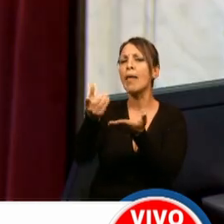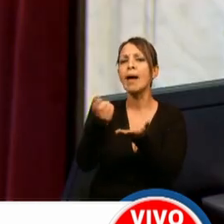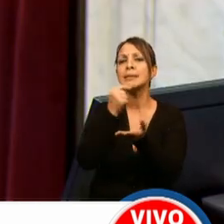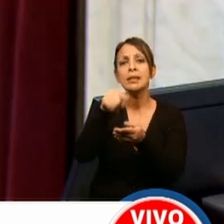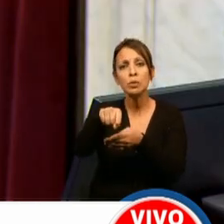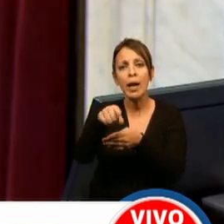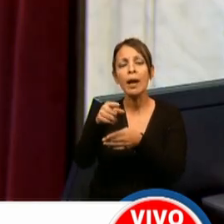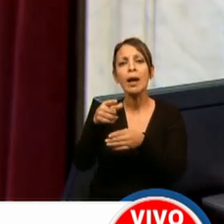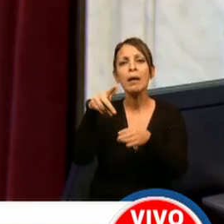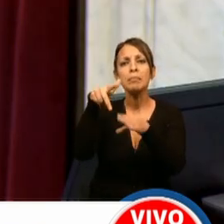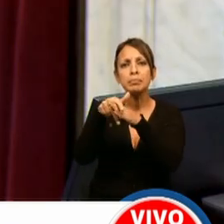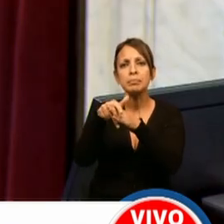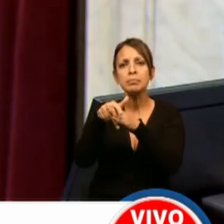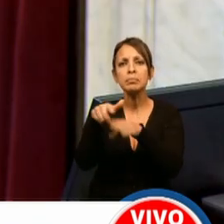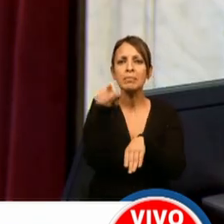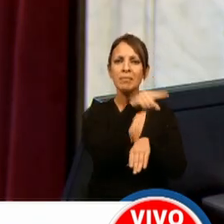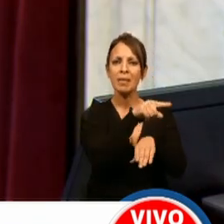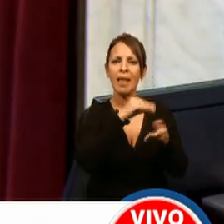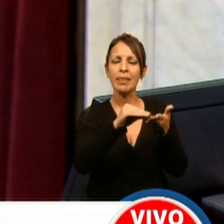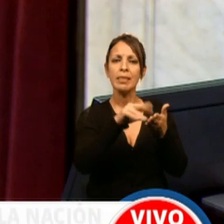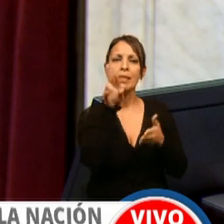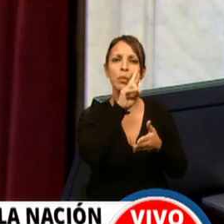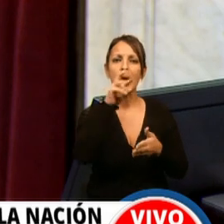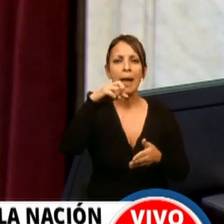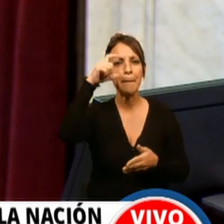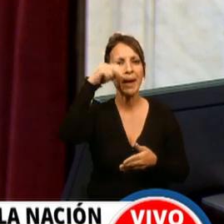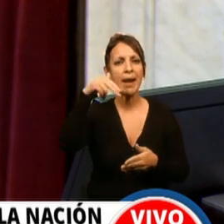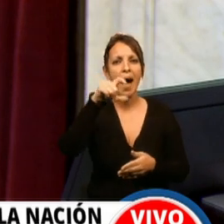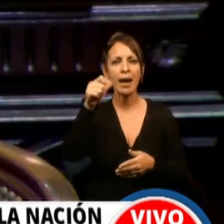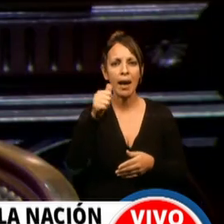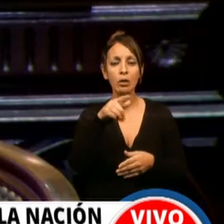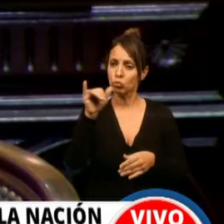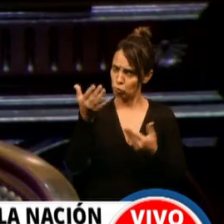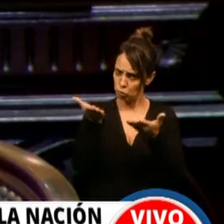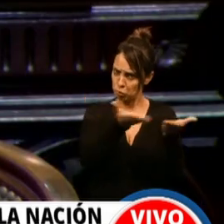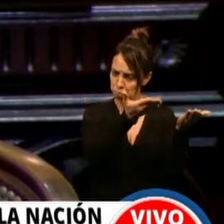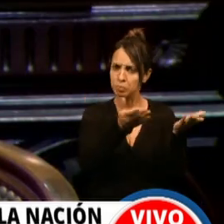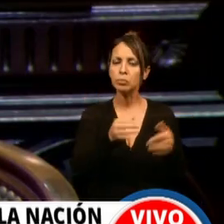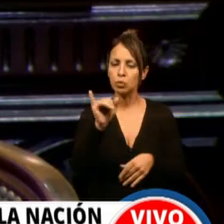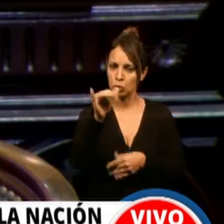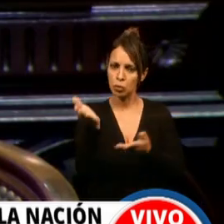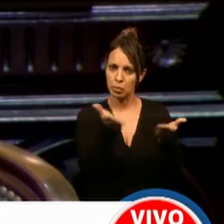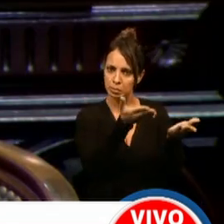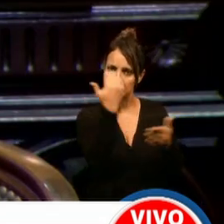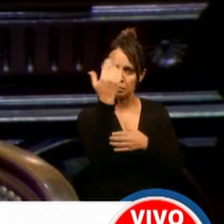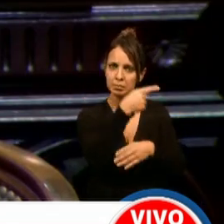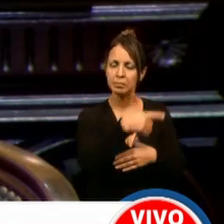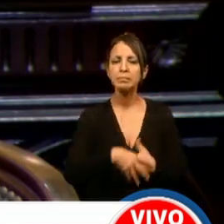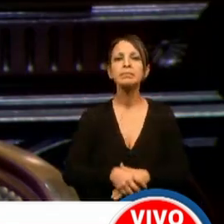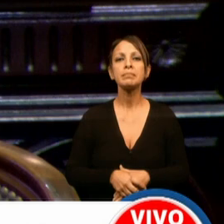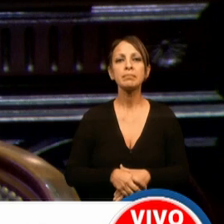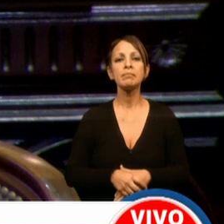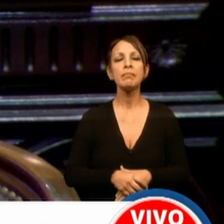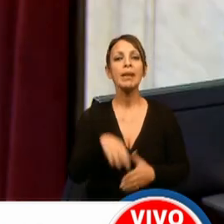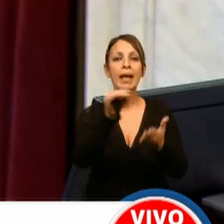conceden interrupción a la diputada pena acá me está pidiendo en la interrupción como no sí por supuesto que concede gracias como no